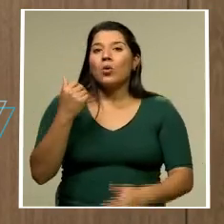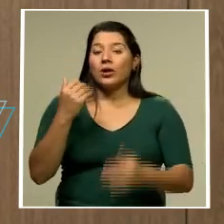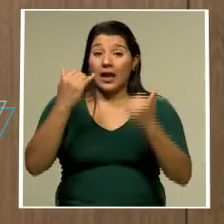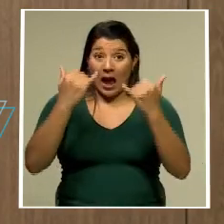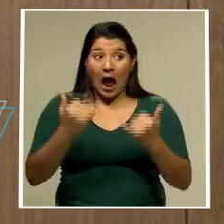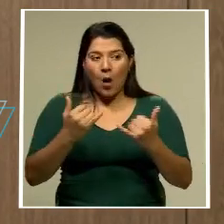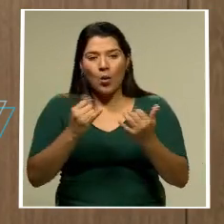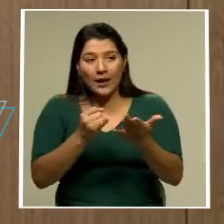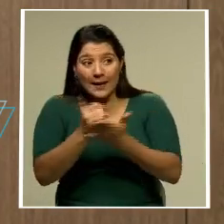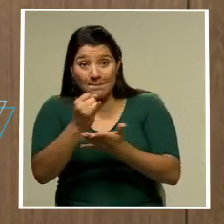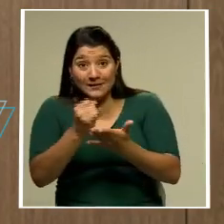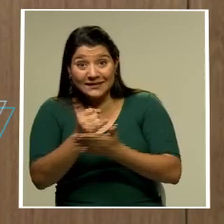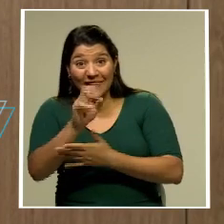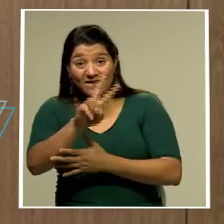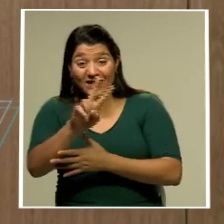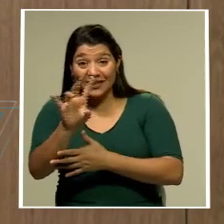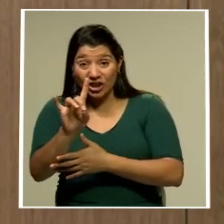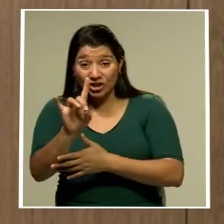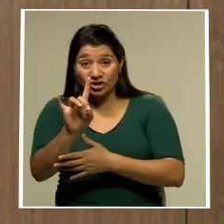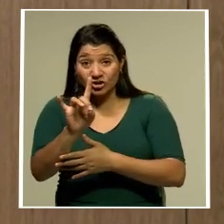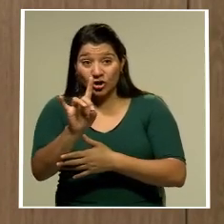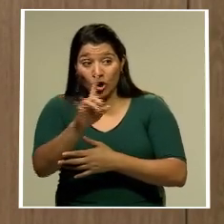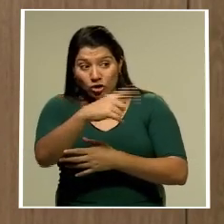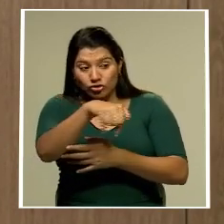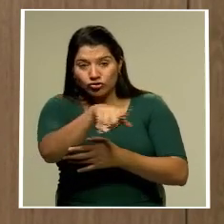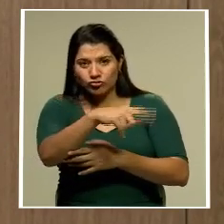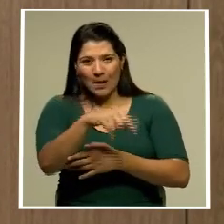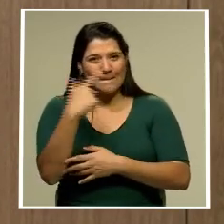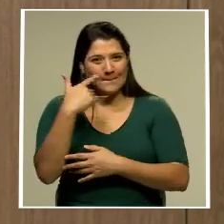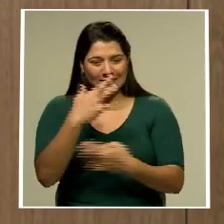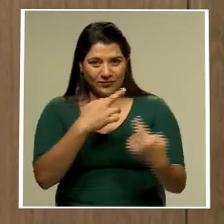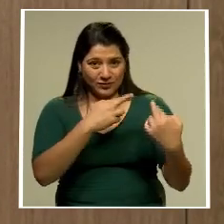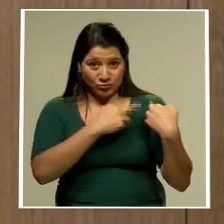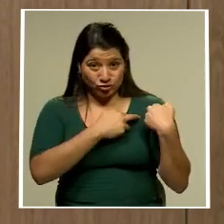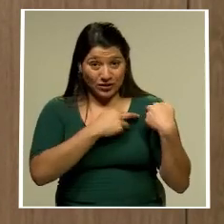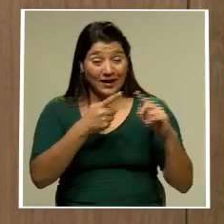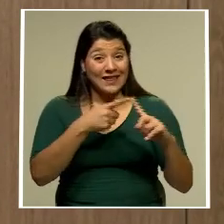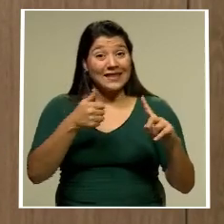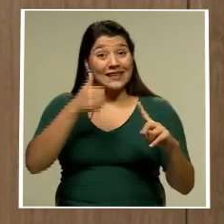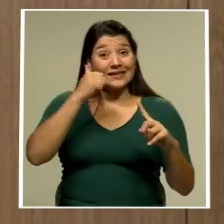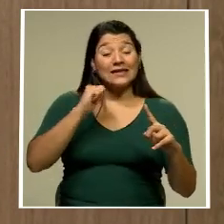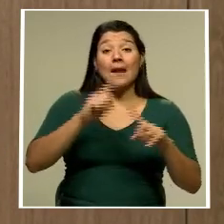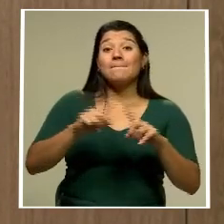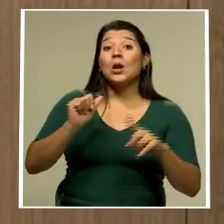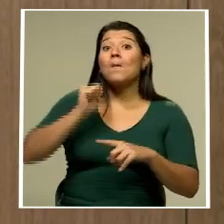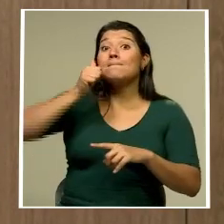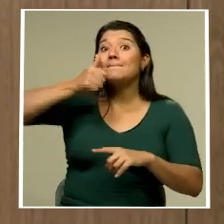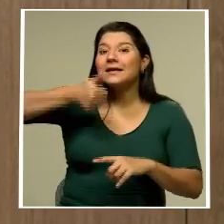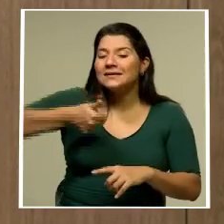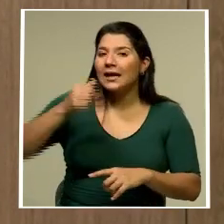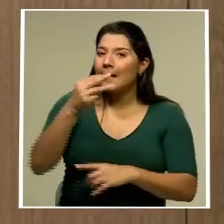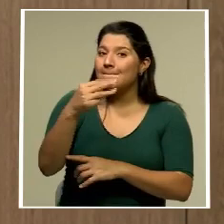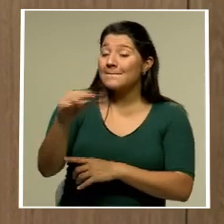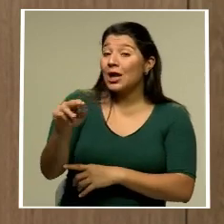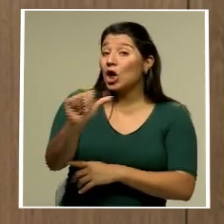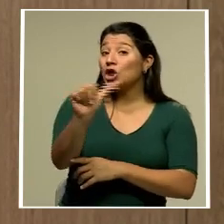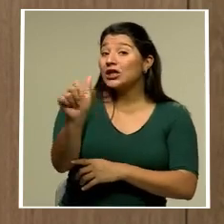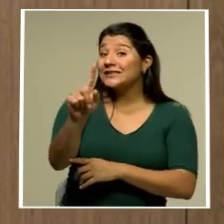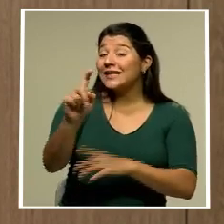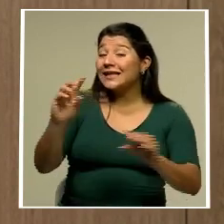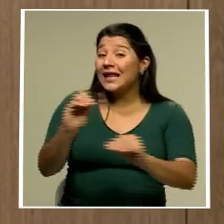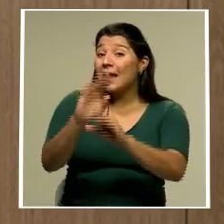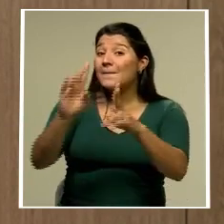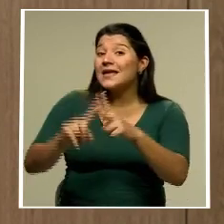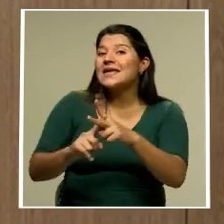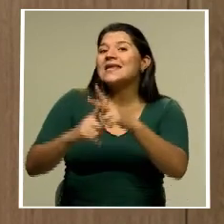los imputados desde el día de ayer. Sin embargo, para mañana miércoles a las 10:30 de la mañana iniciará